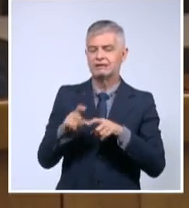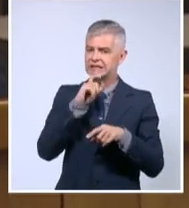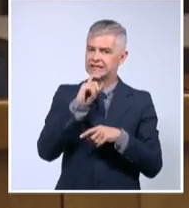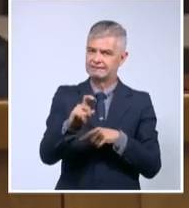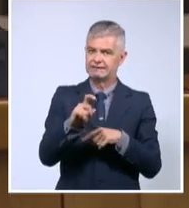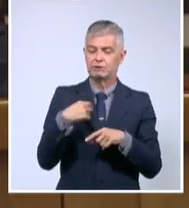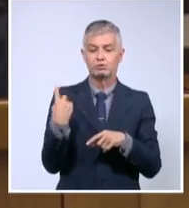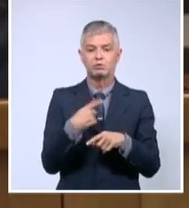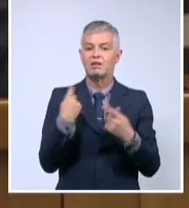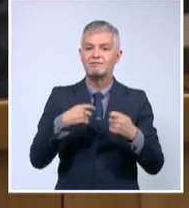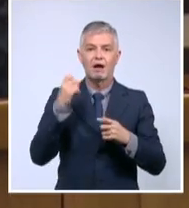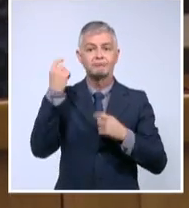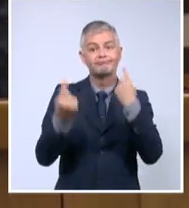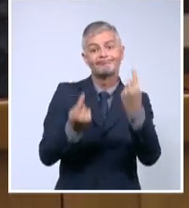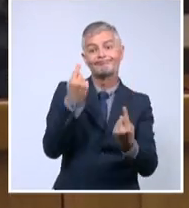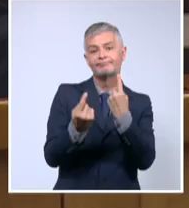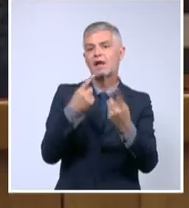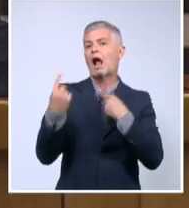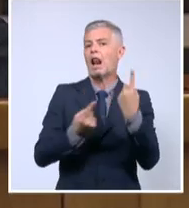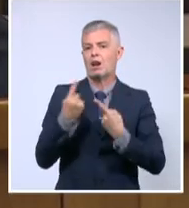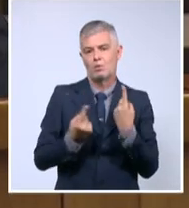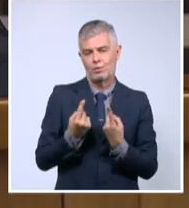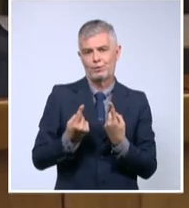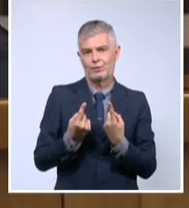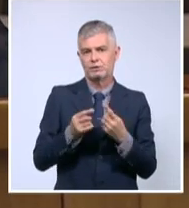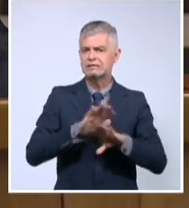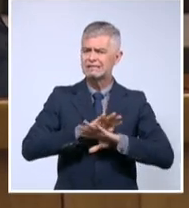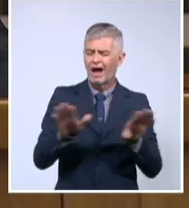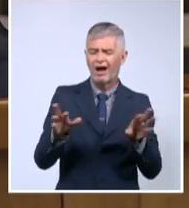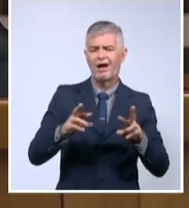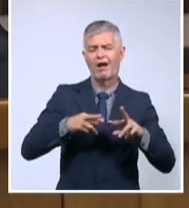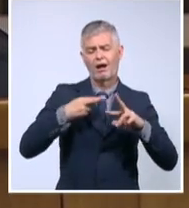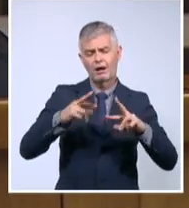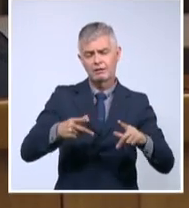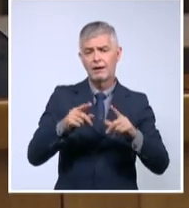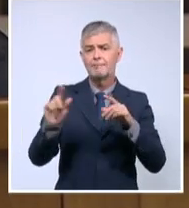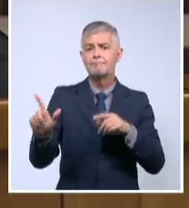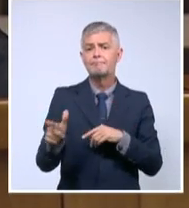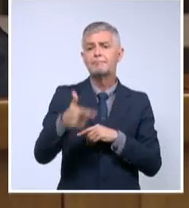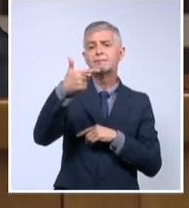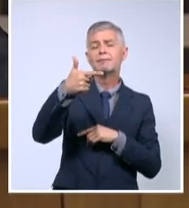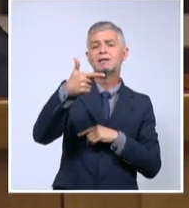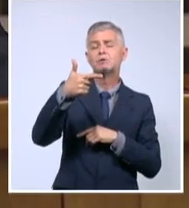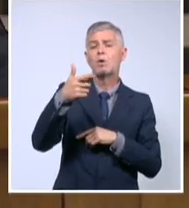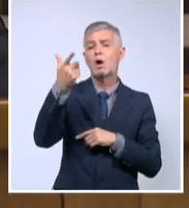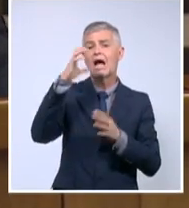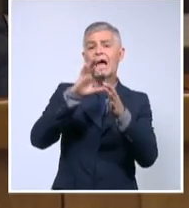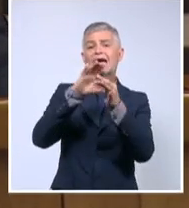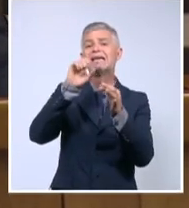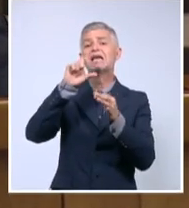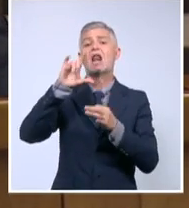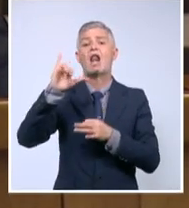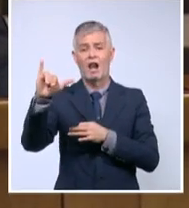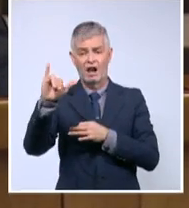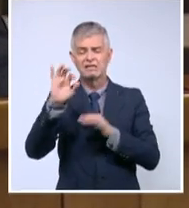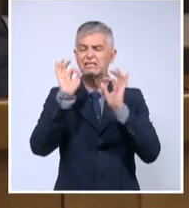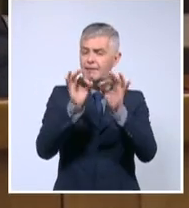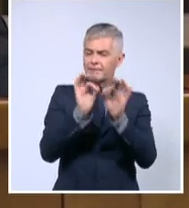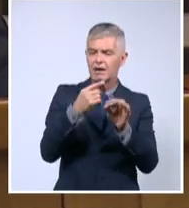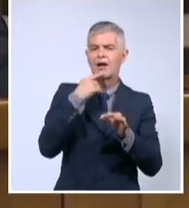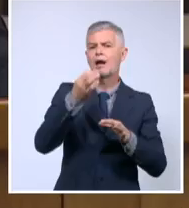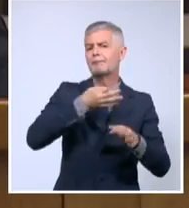capitales disponibles. Ya lo ha explicado más de una vez el viceprimer ministro Alejandro Gil Fernández. La vitalidad del